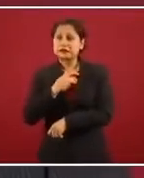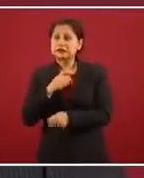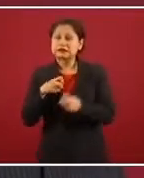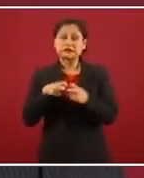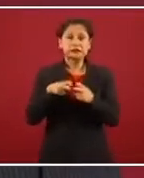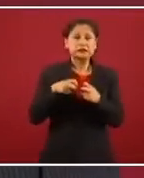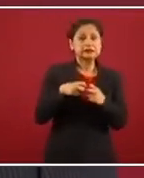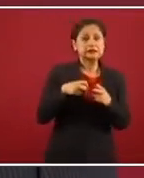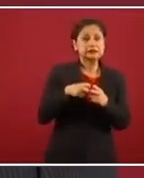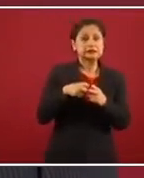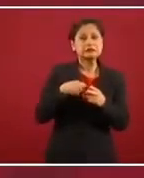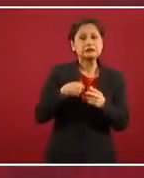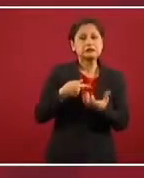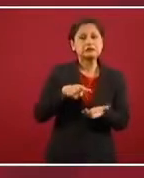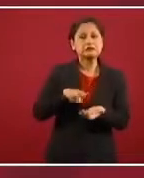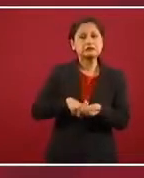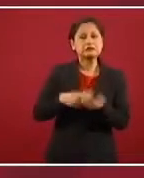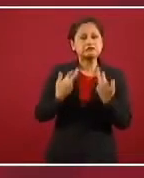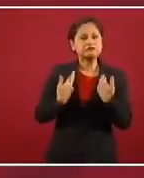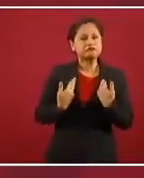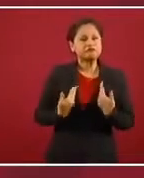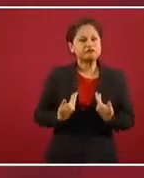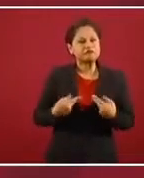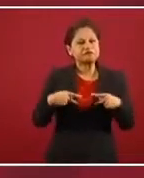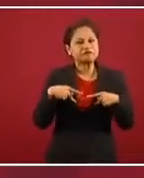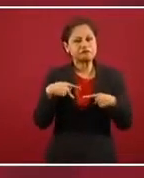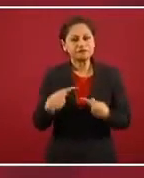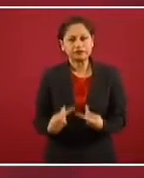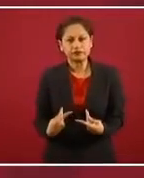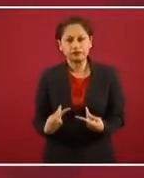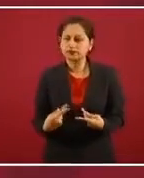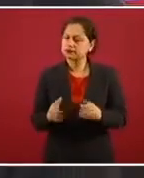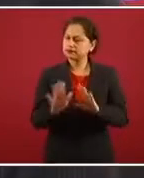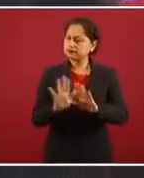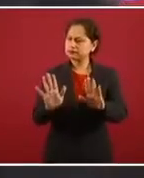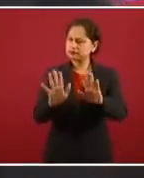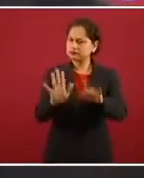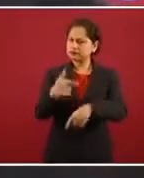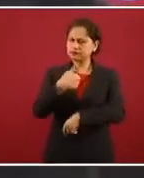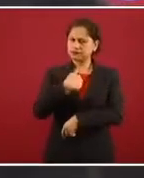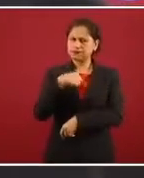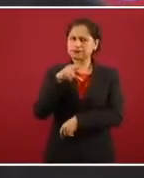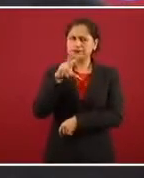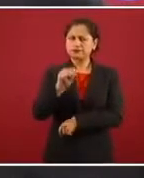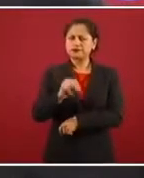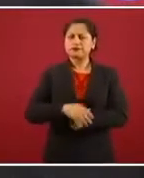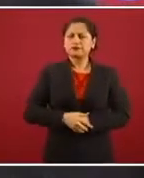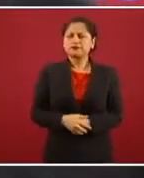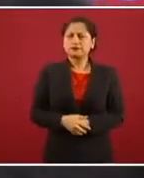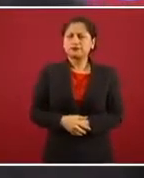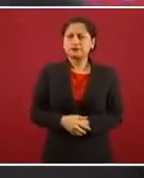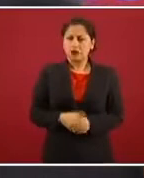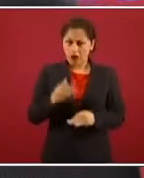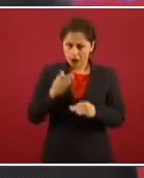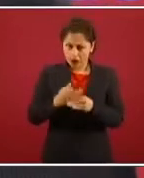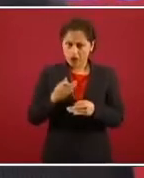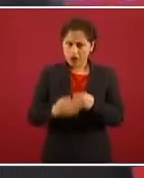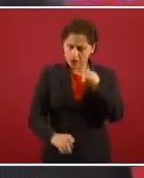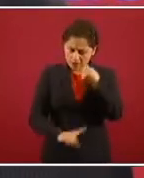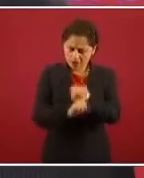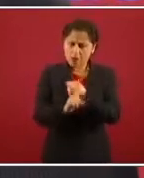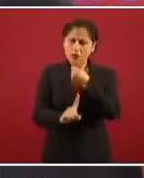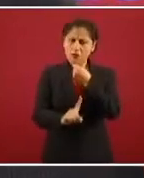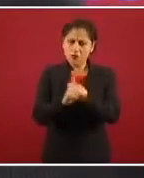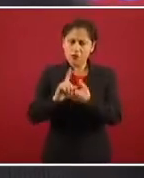Y aquí es donde se ve, en las crisis, de qué están hechos los dirigentes,